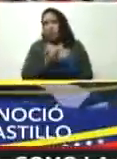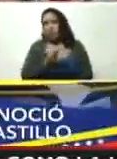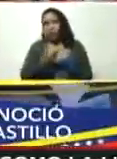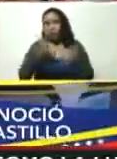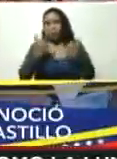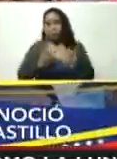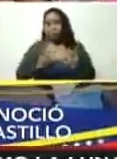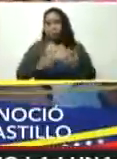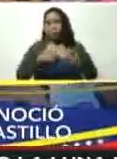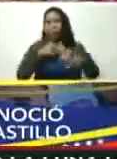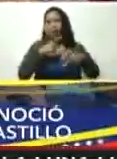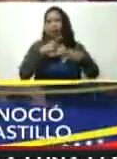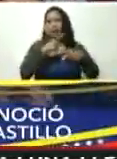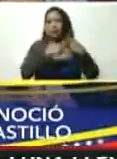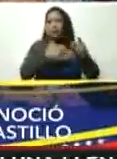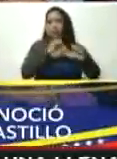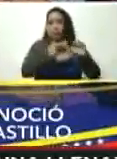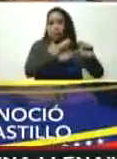XXI